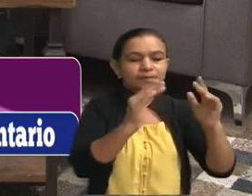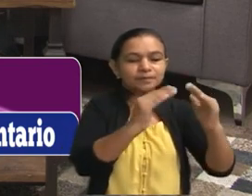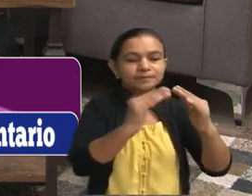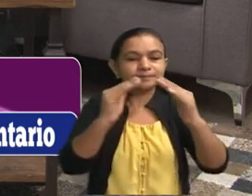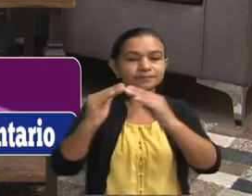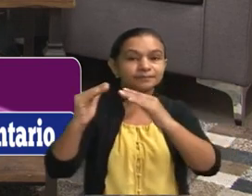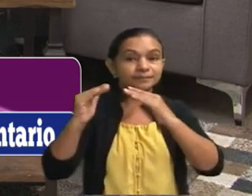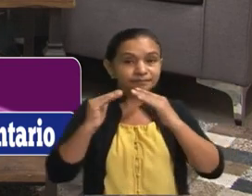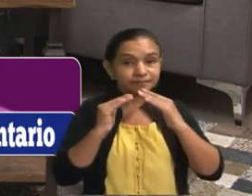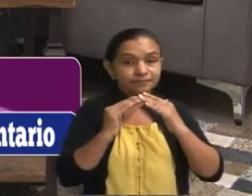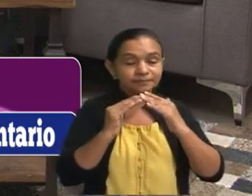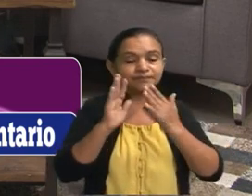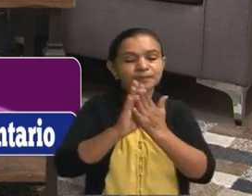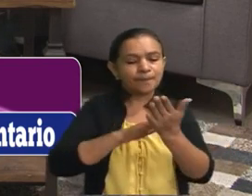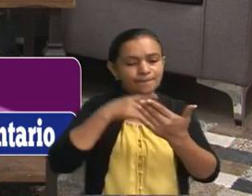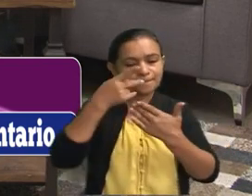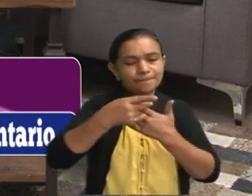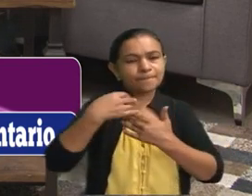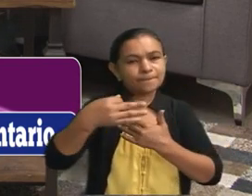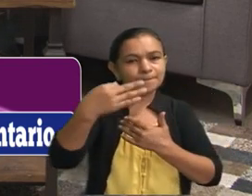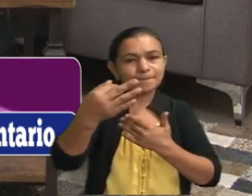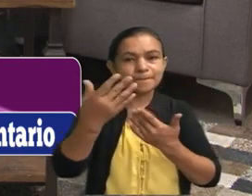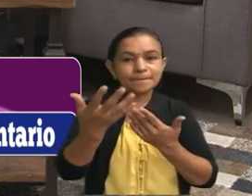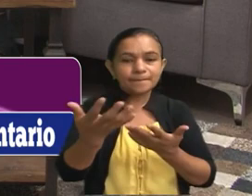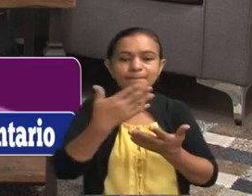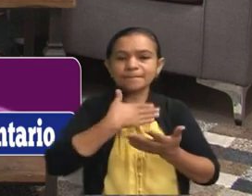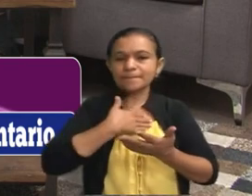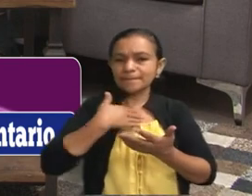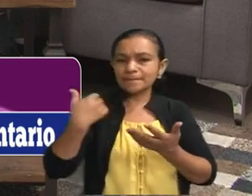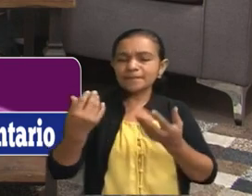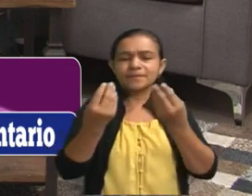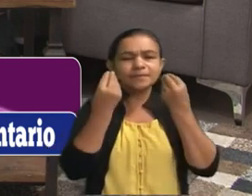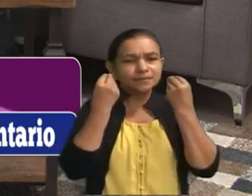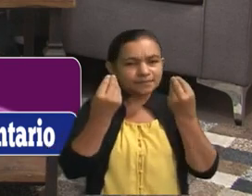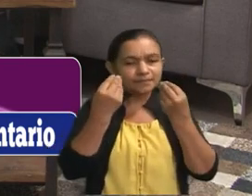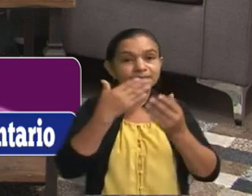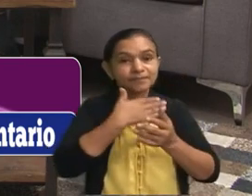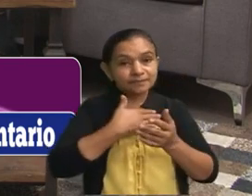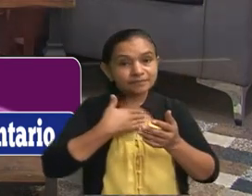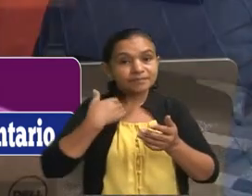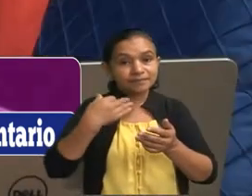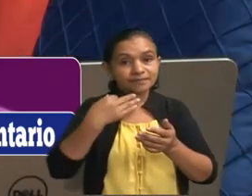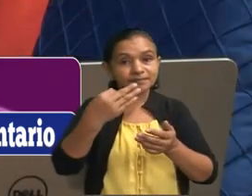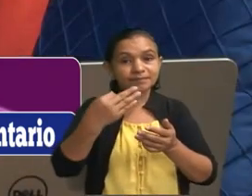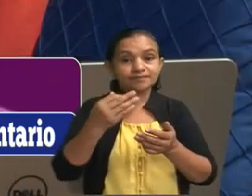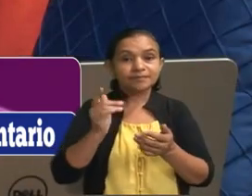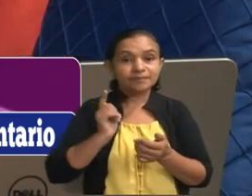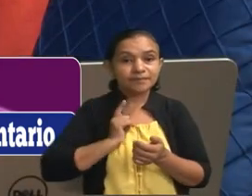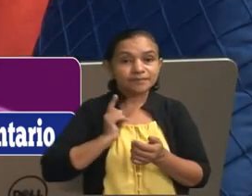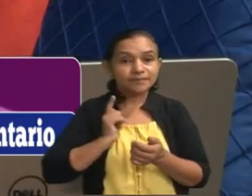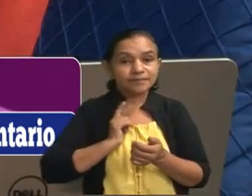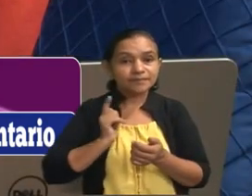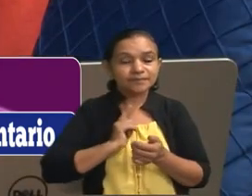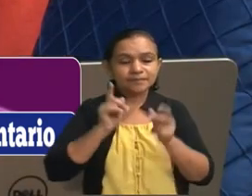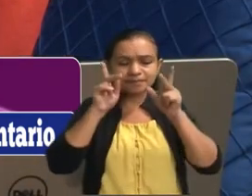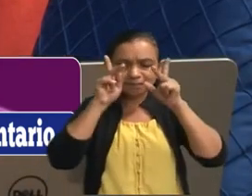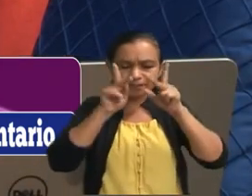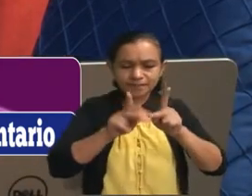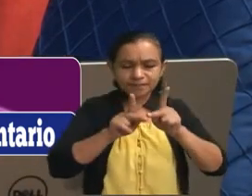programa para los próximos años. Entonces vamos a mejorar mucho todavía, ¿no? Okay. Entonces tenemos un plan